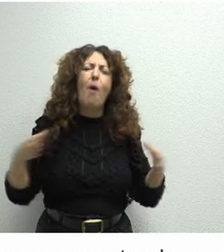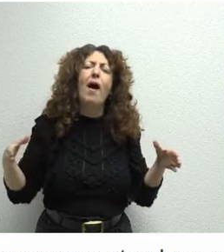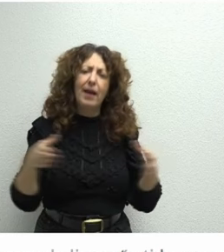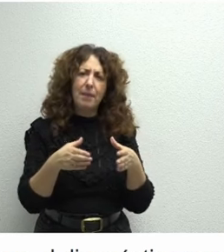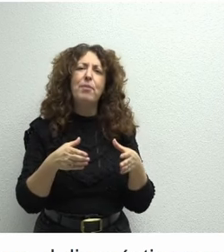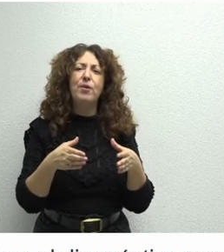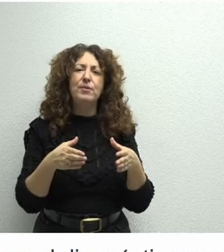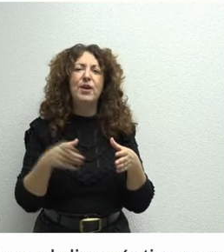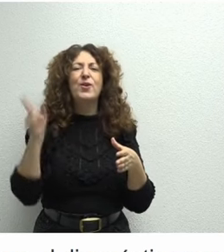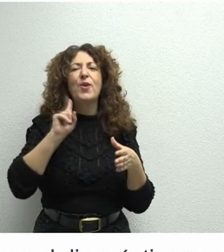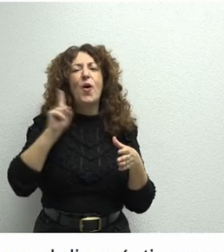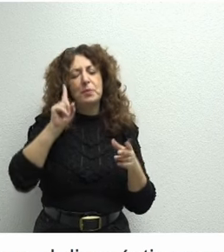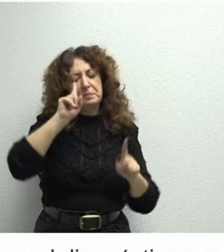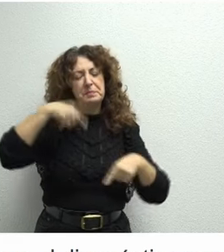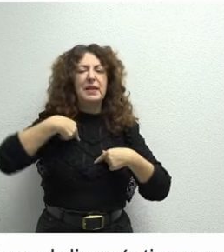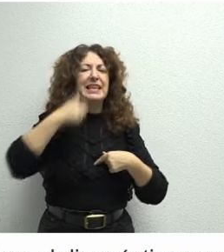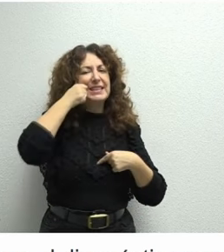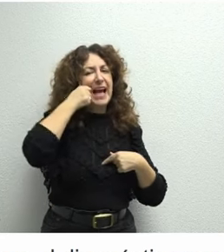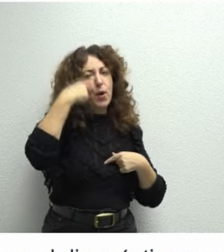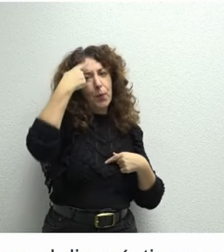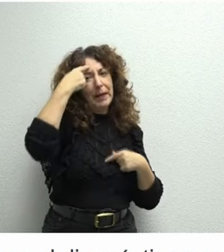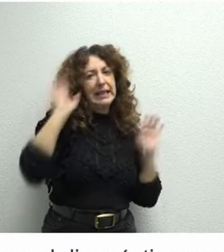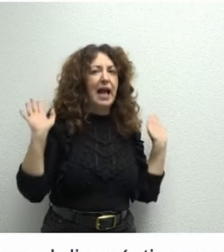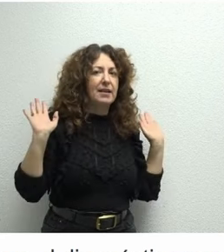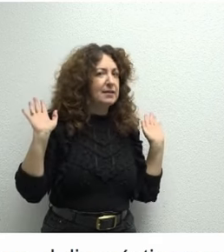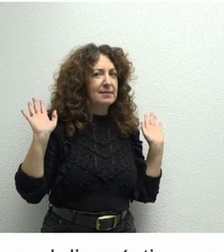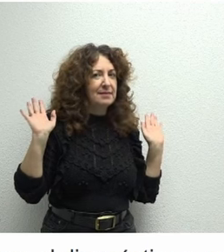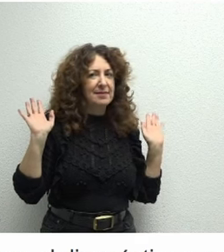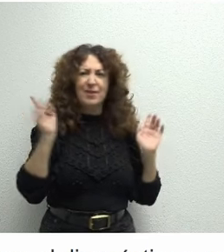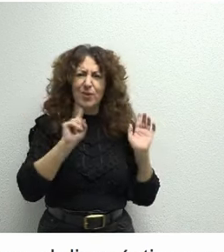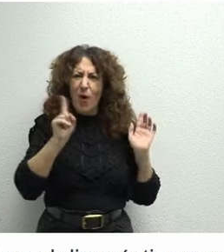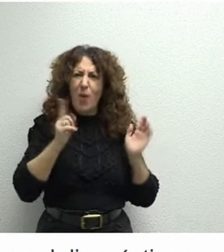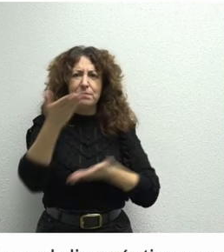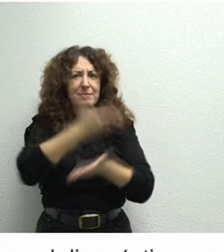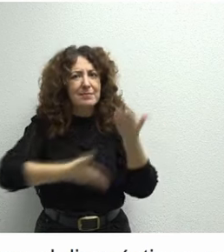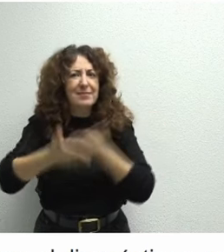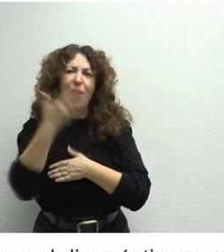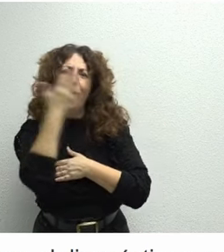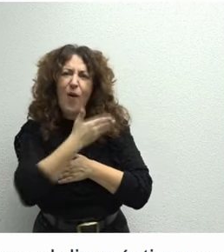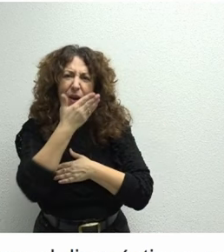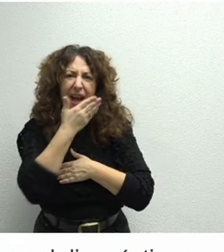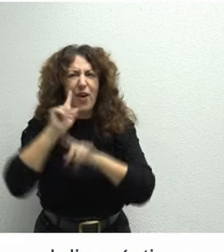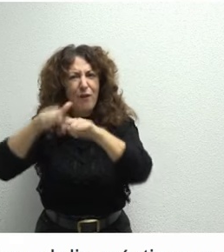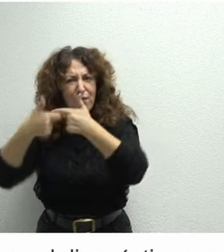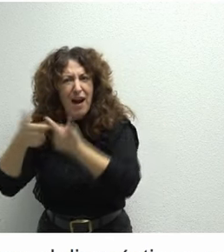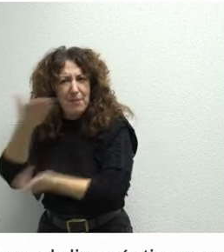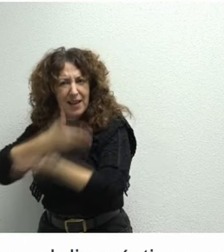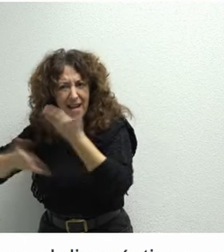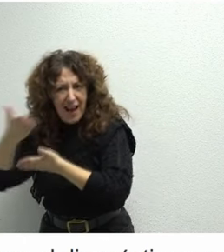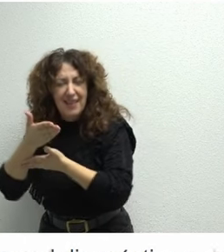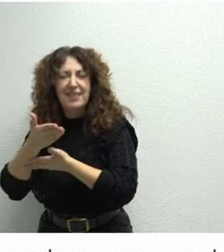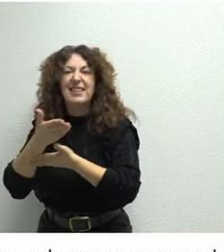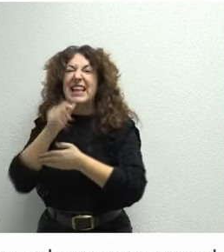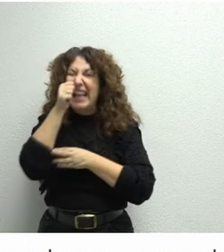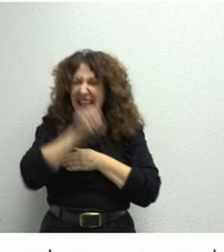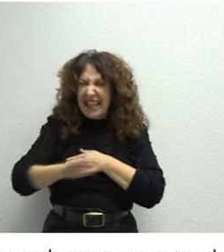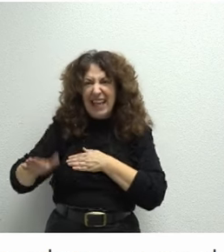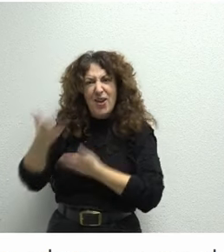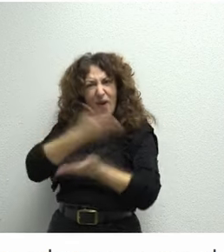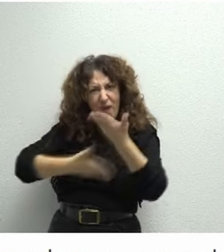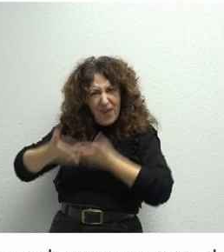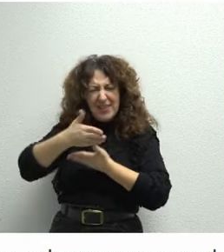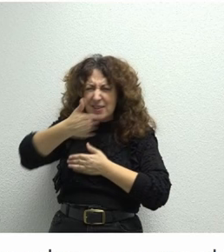somos los de Salud Mental que sino que trabajamos con el cole trabajamos con las familias trabajamos con los propios niños en sus